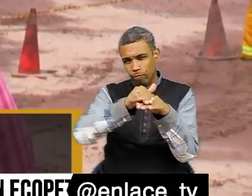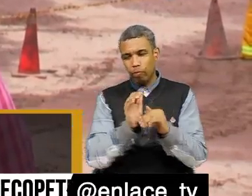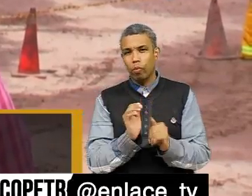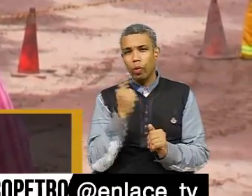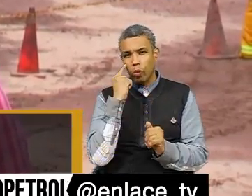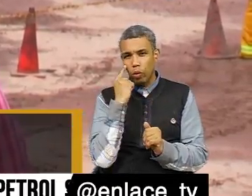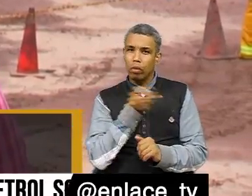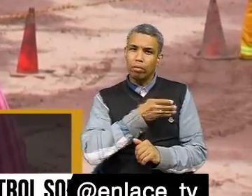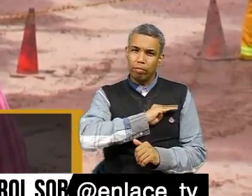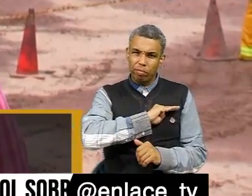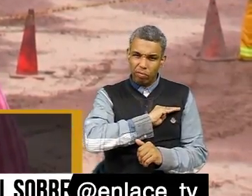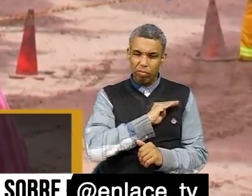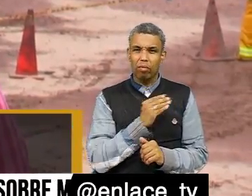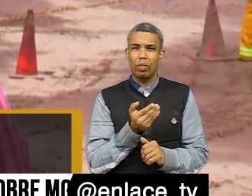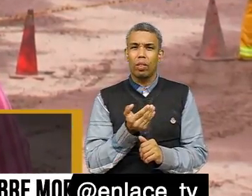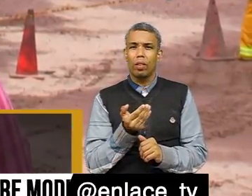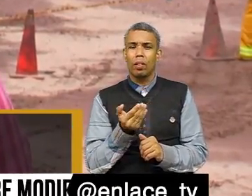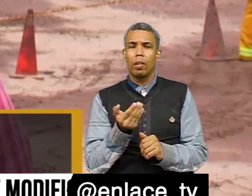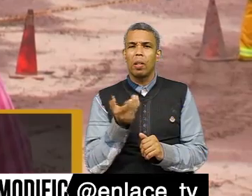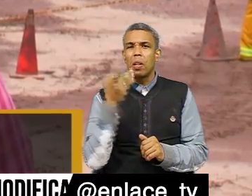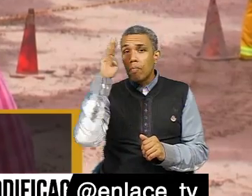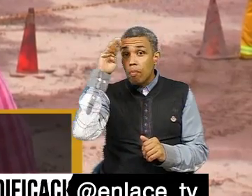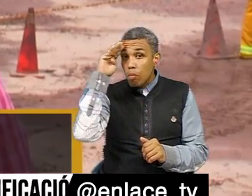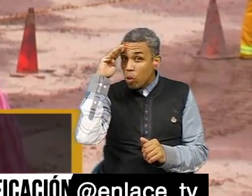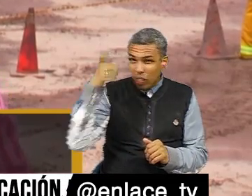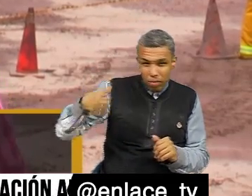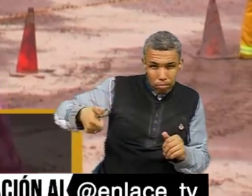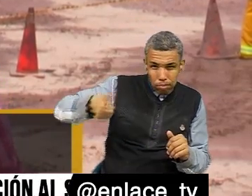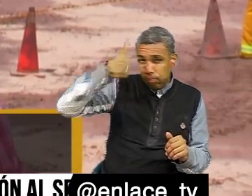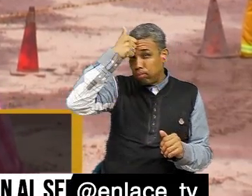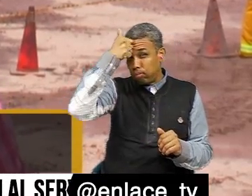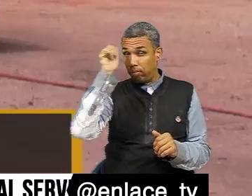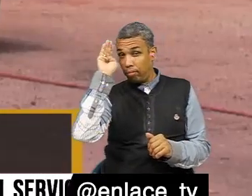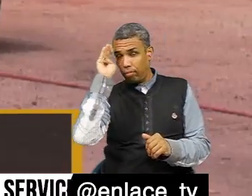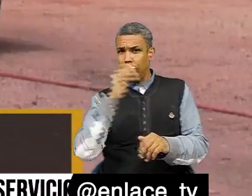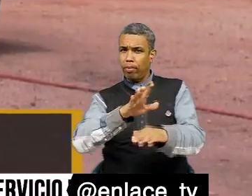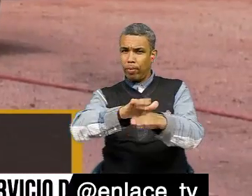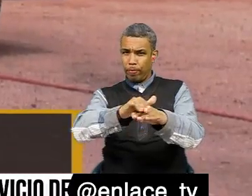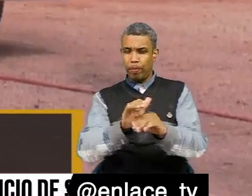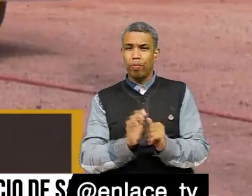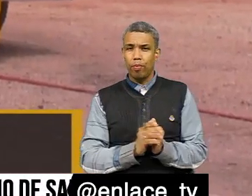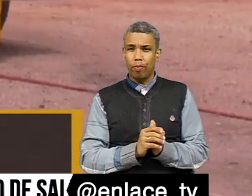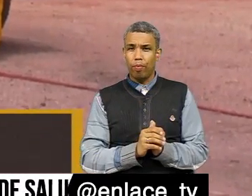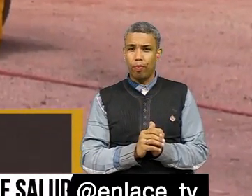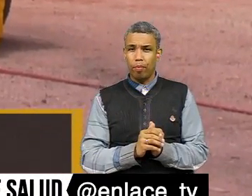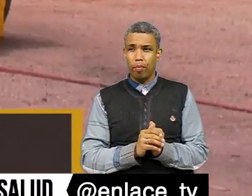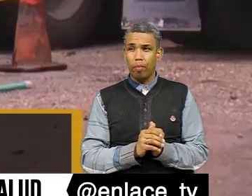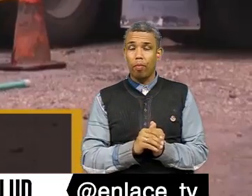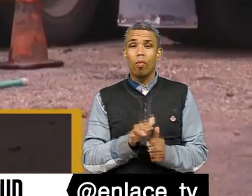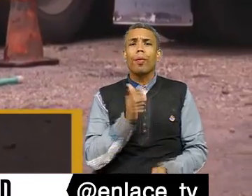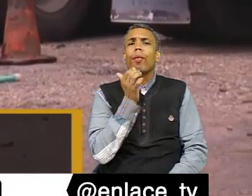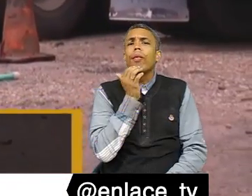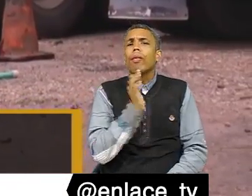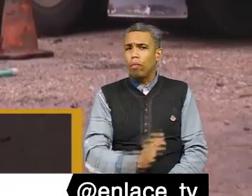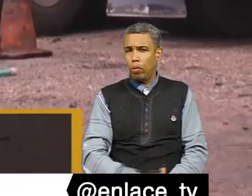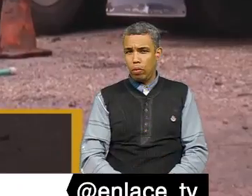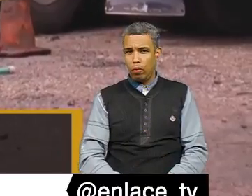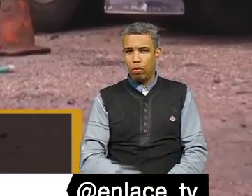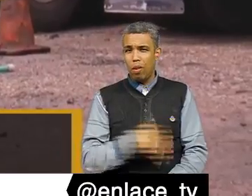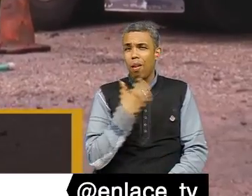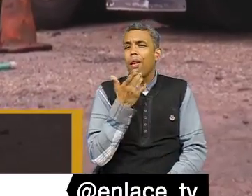a la alcaldía, al comandante de la policía. Mira el problema. ¿Qué tal este problema en la 28, donde